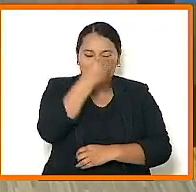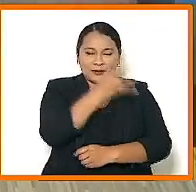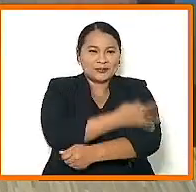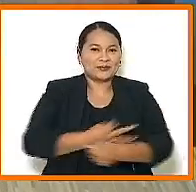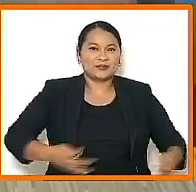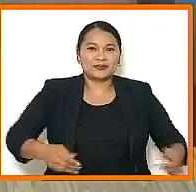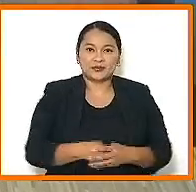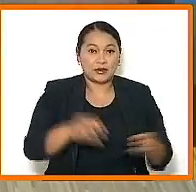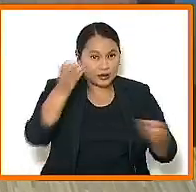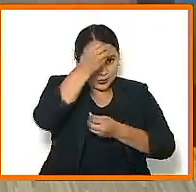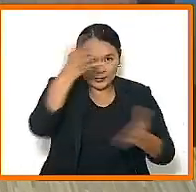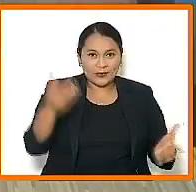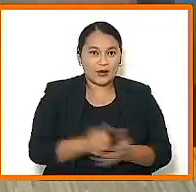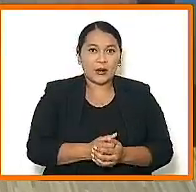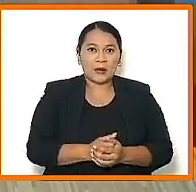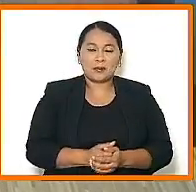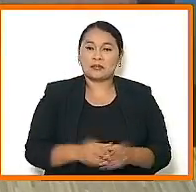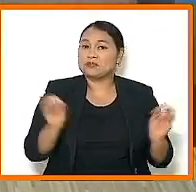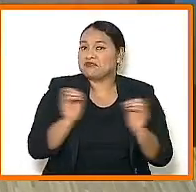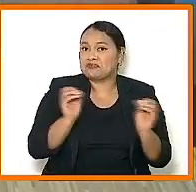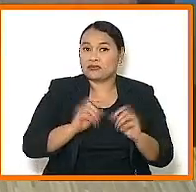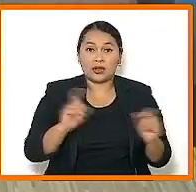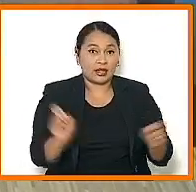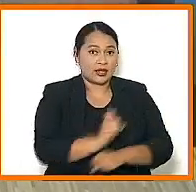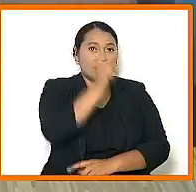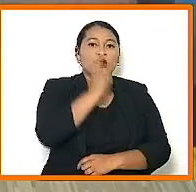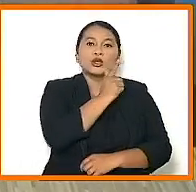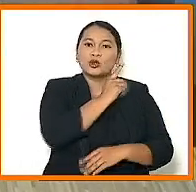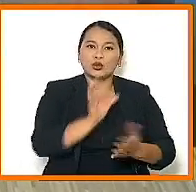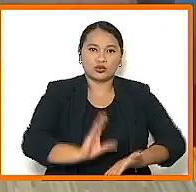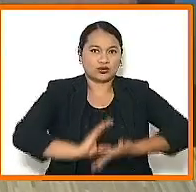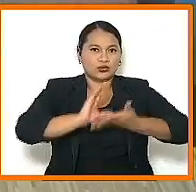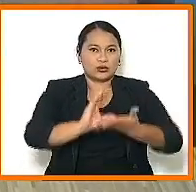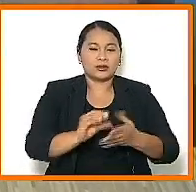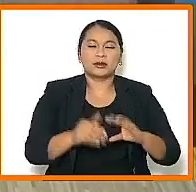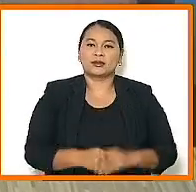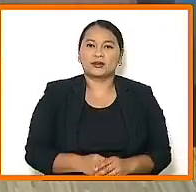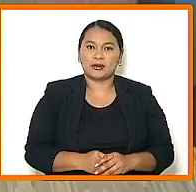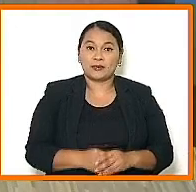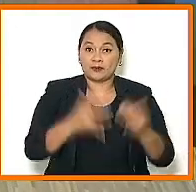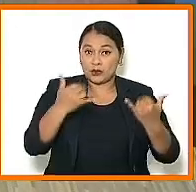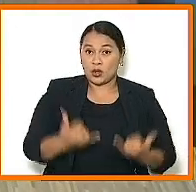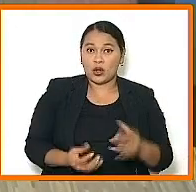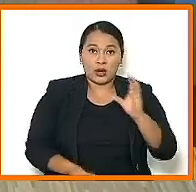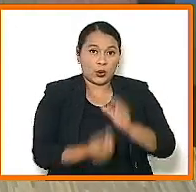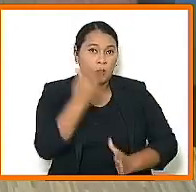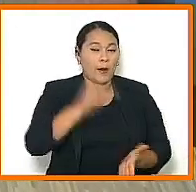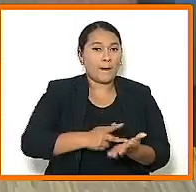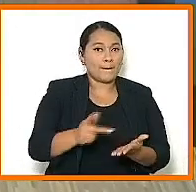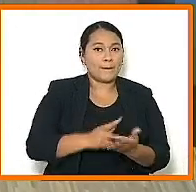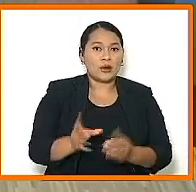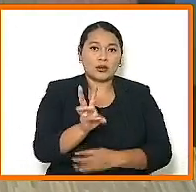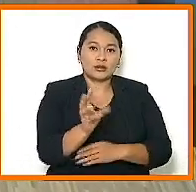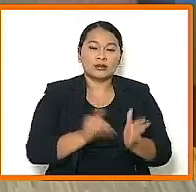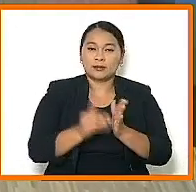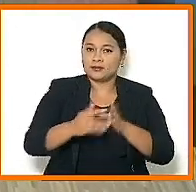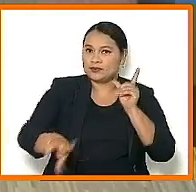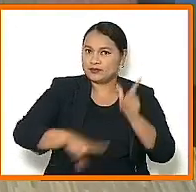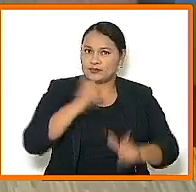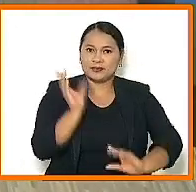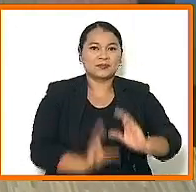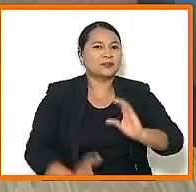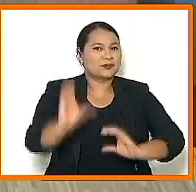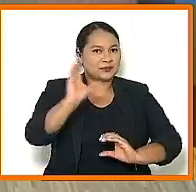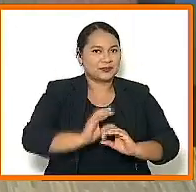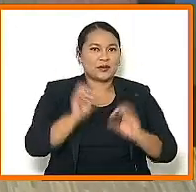Cecilia. Y te quiero comentar que también no tuvimos ganador de nuestro Loto Super Premio, por lo cual nuestro nuevo monto está en 6 millones de lempiras con su